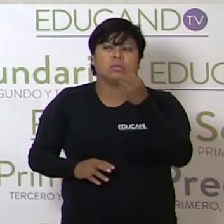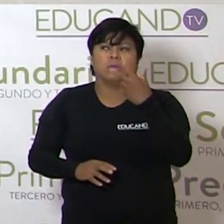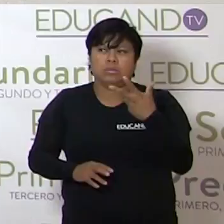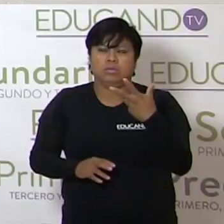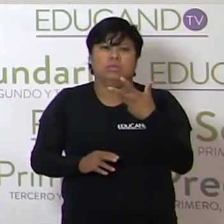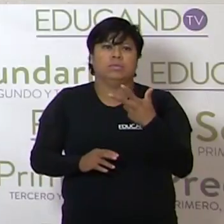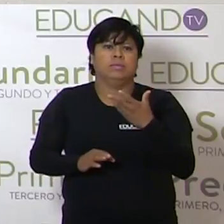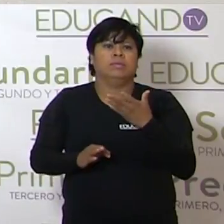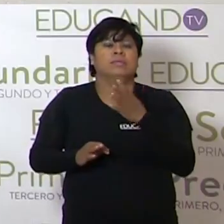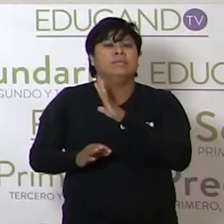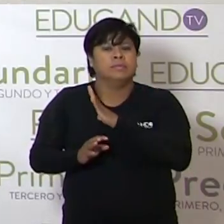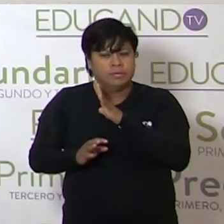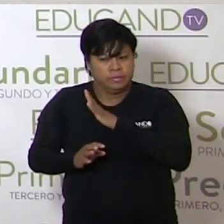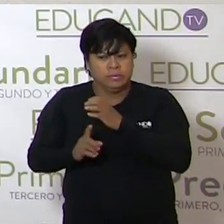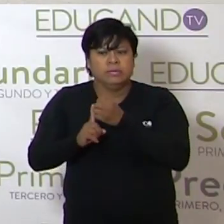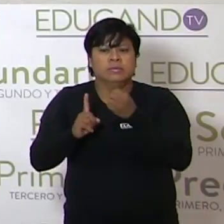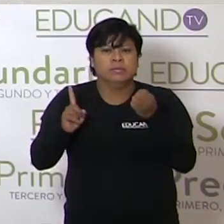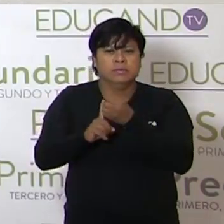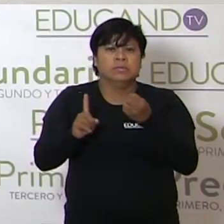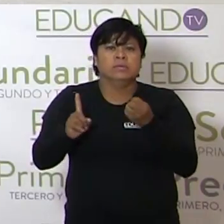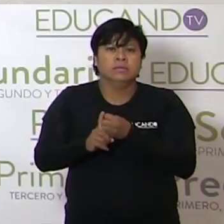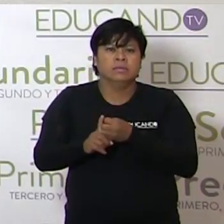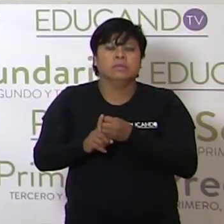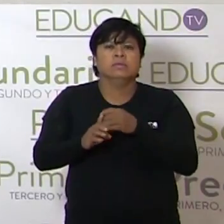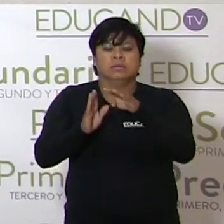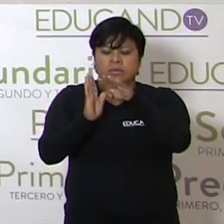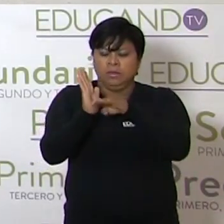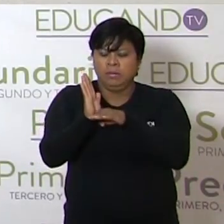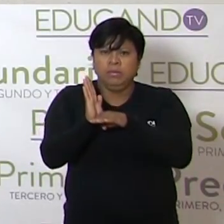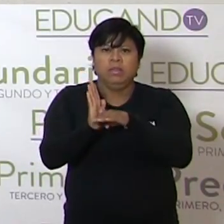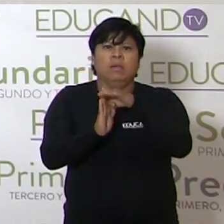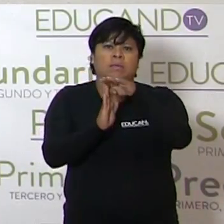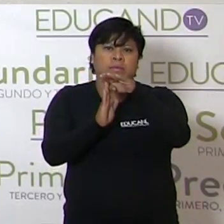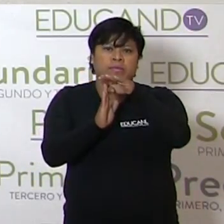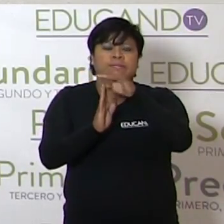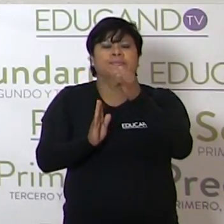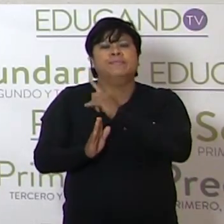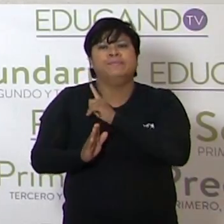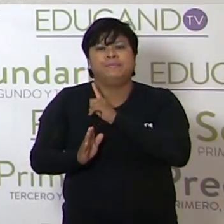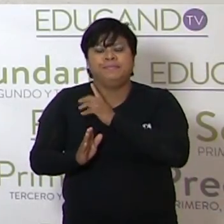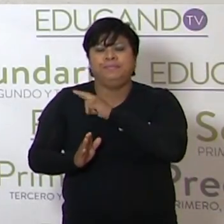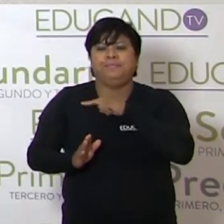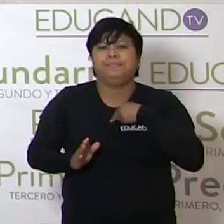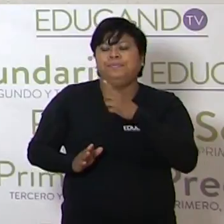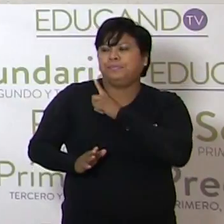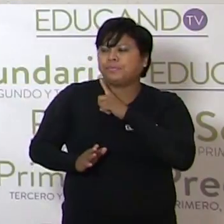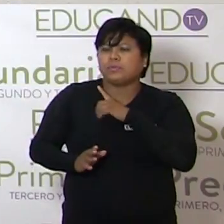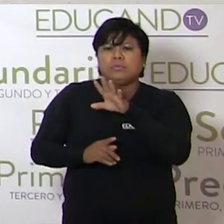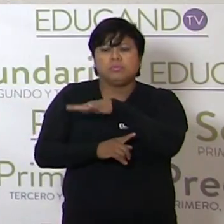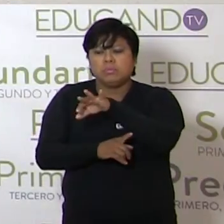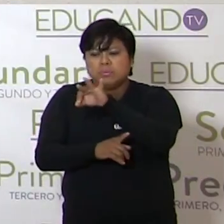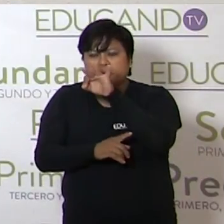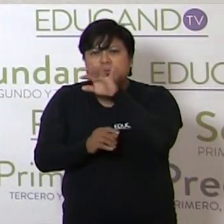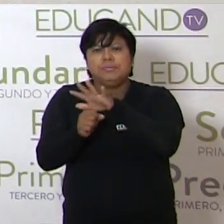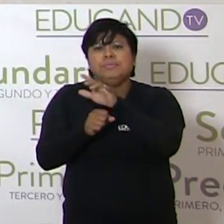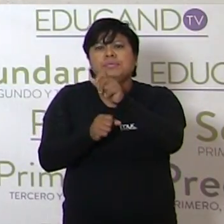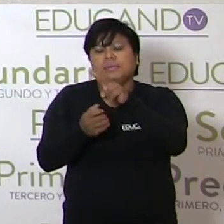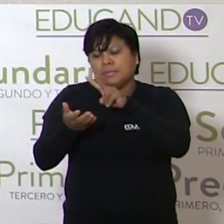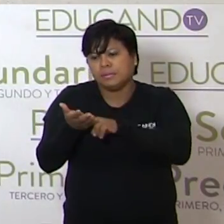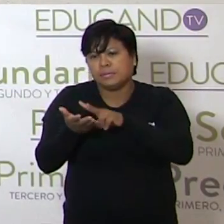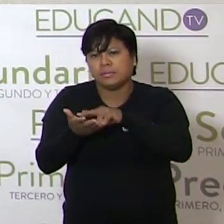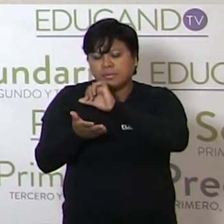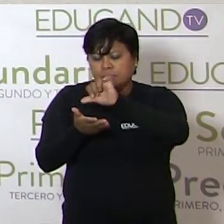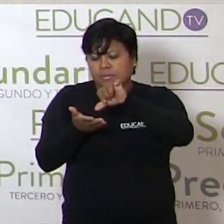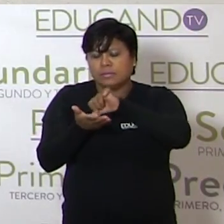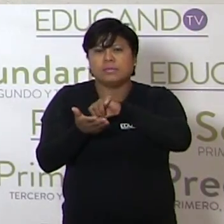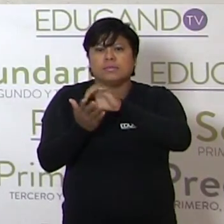Y están ordenados de menor a mayor. Y solamente tenemos que localizar el valor central de este